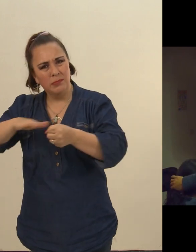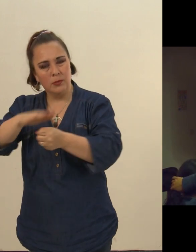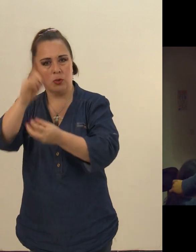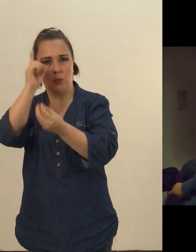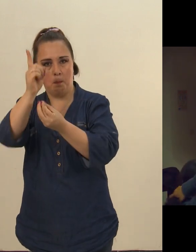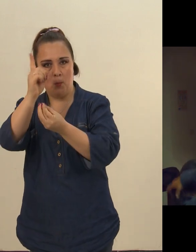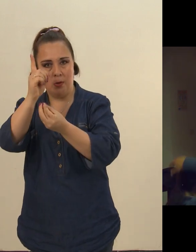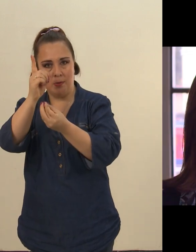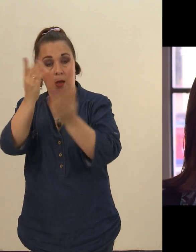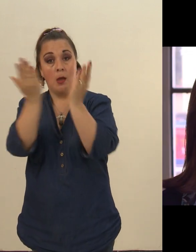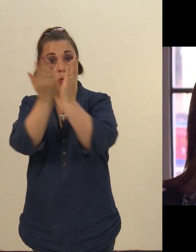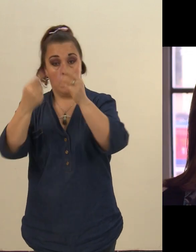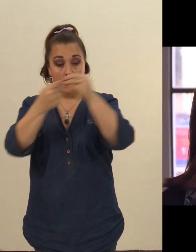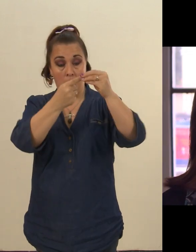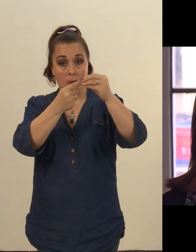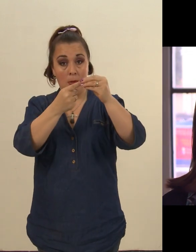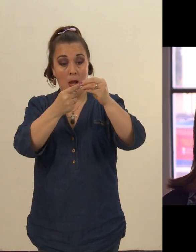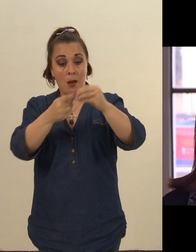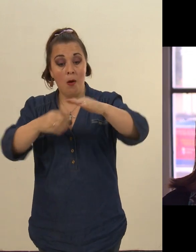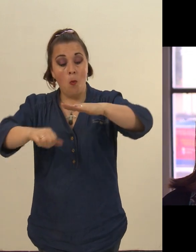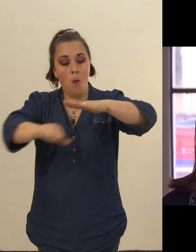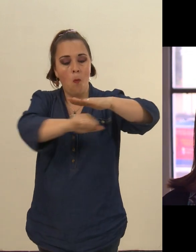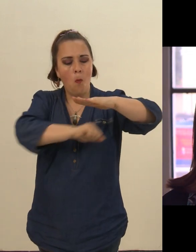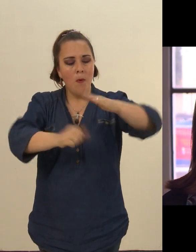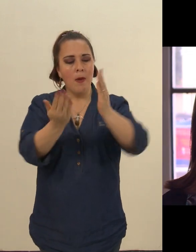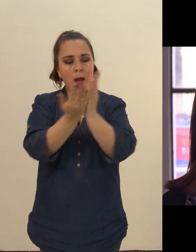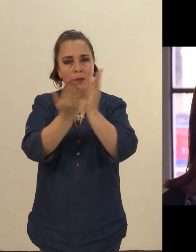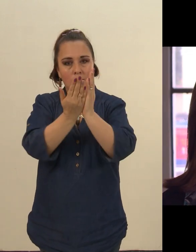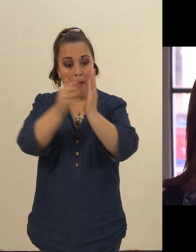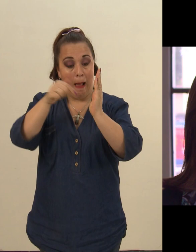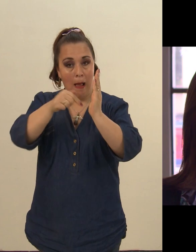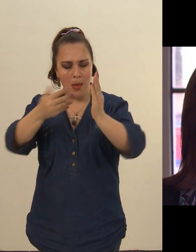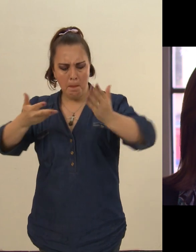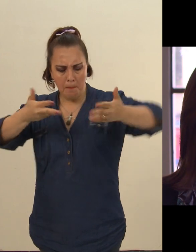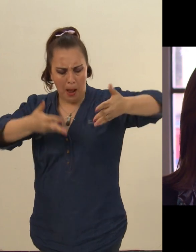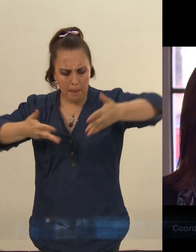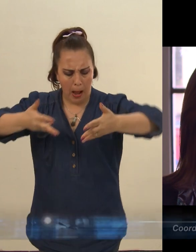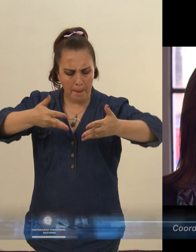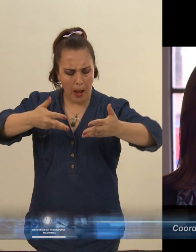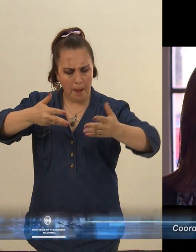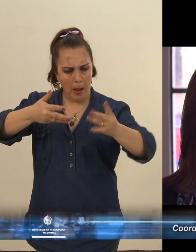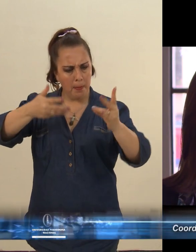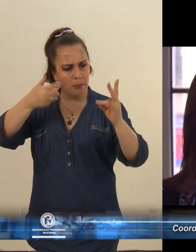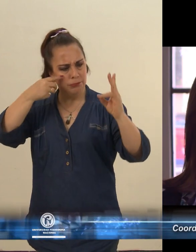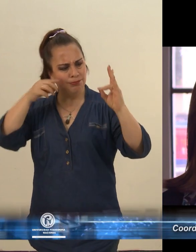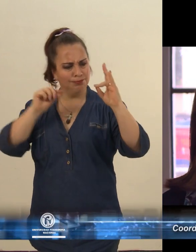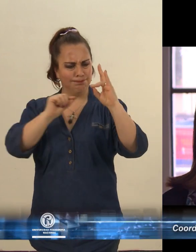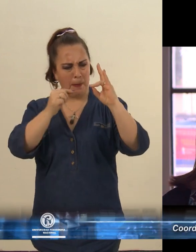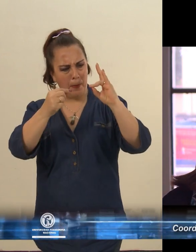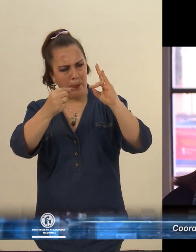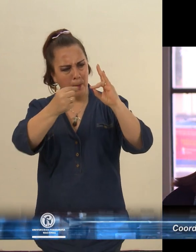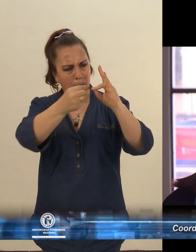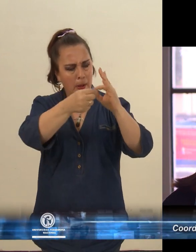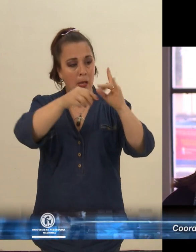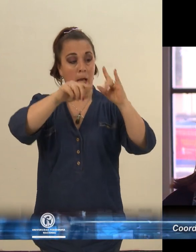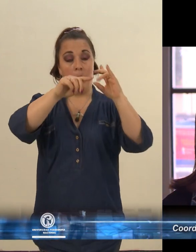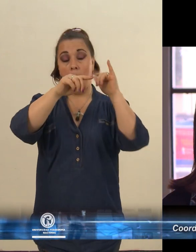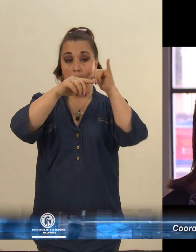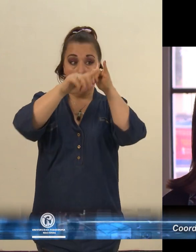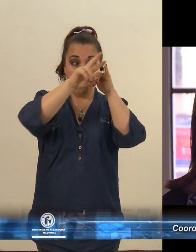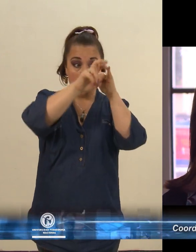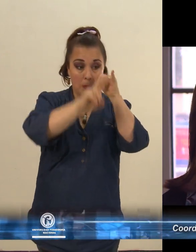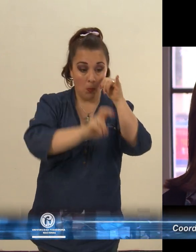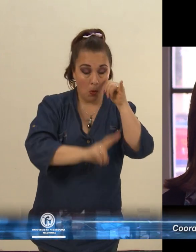la educación especial como un campo de estudio donde confluyen diferentes perspectivas